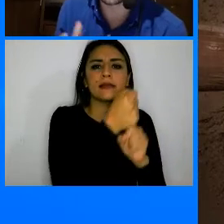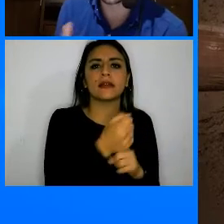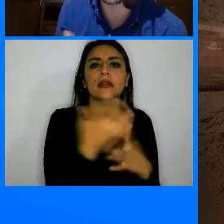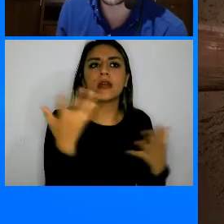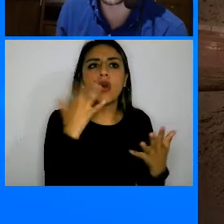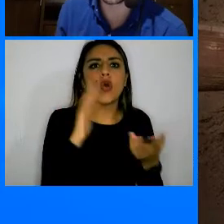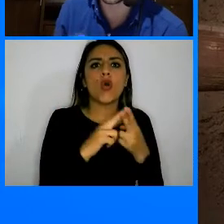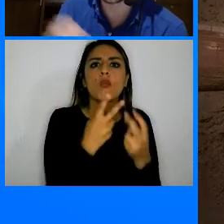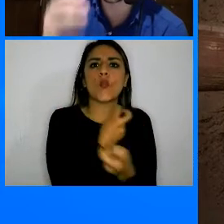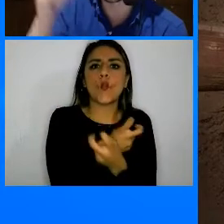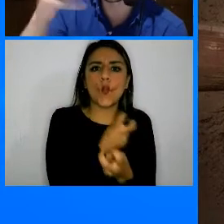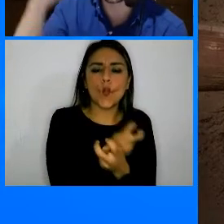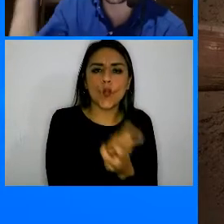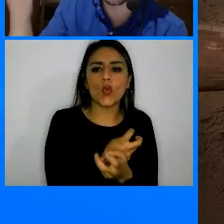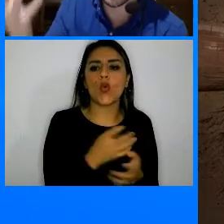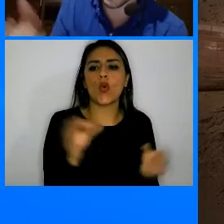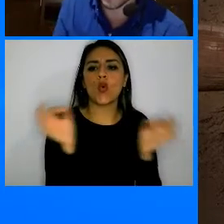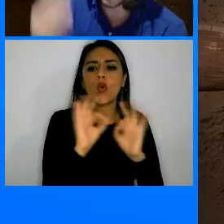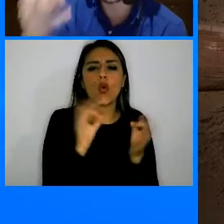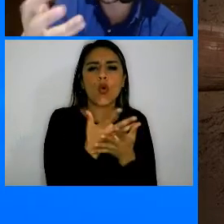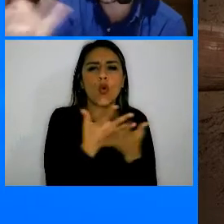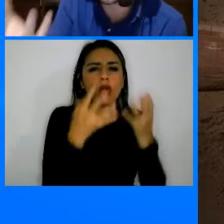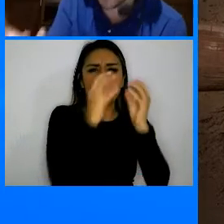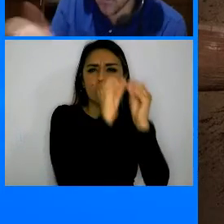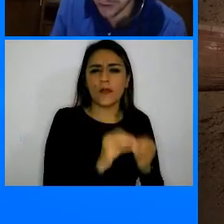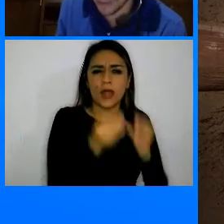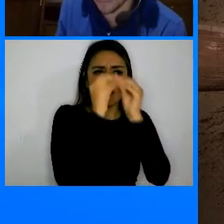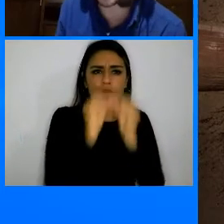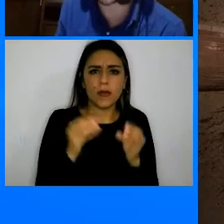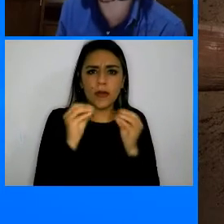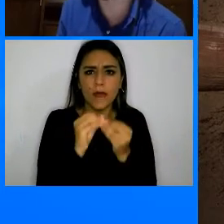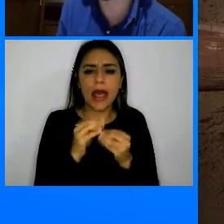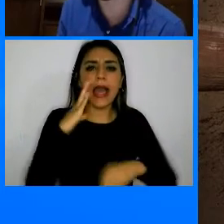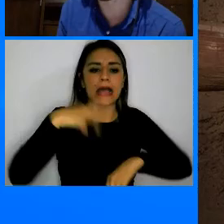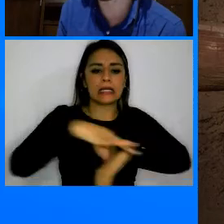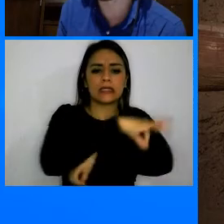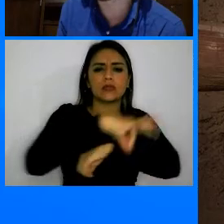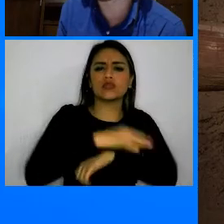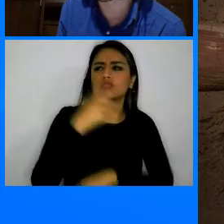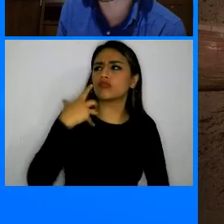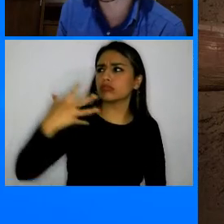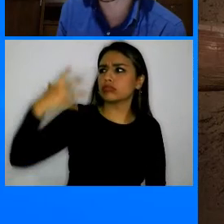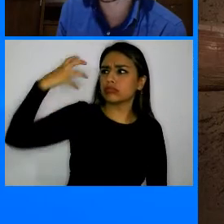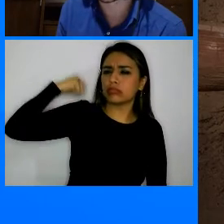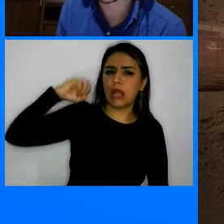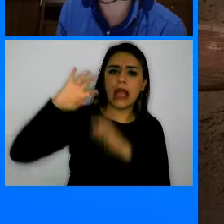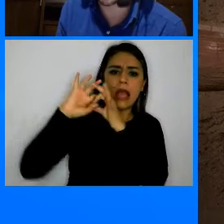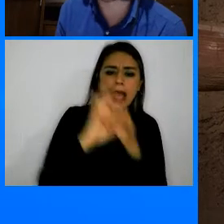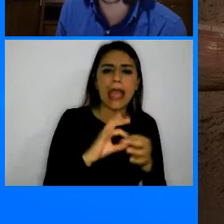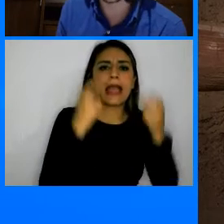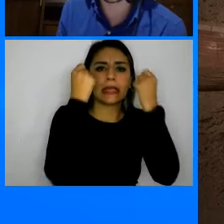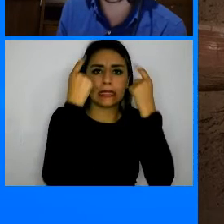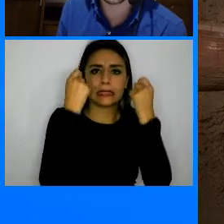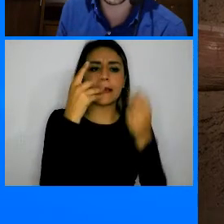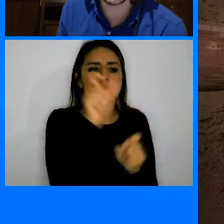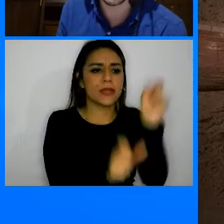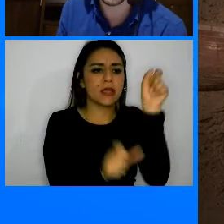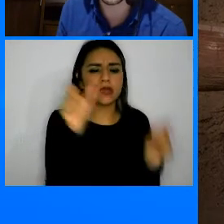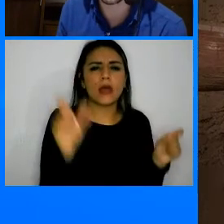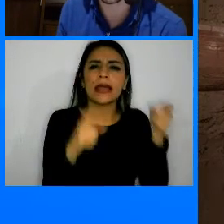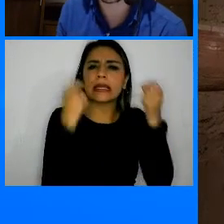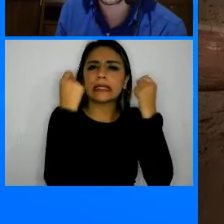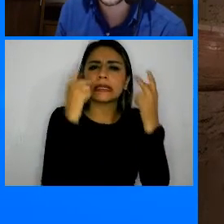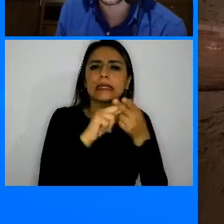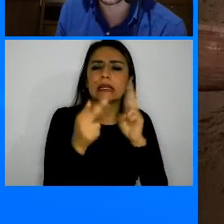restos óseos, textiles, digamos otras formas materiales, arquitectura del pasado que nos pueda permitir entender a las personas en